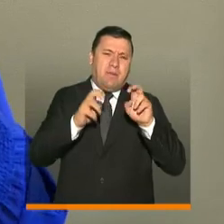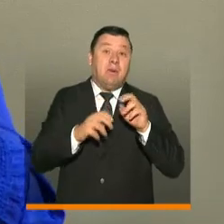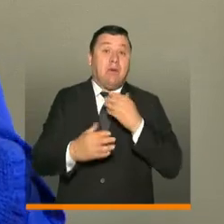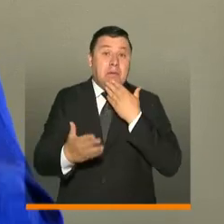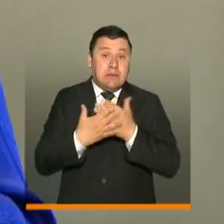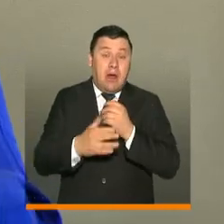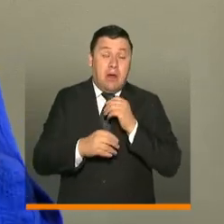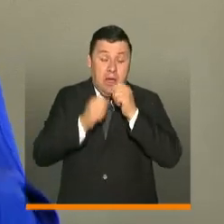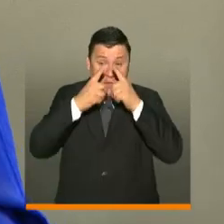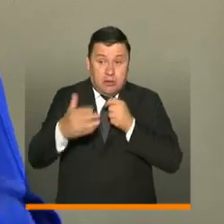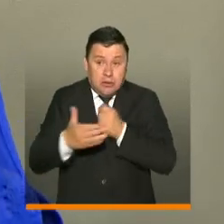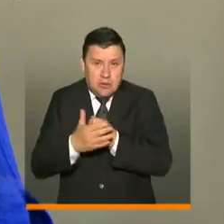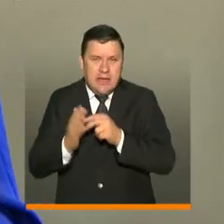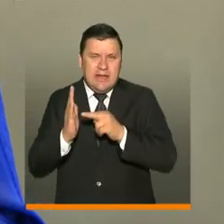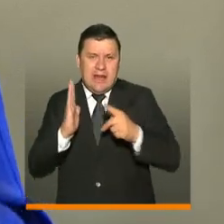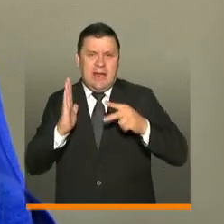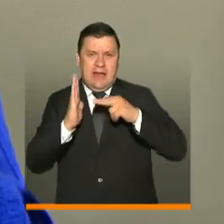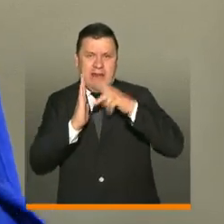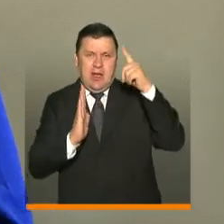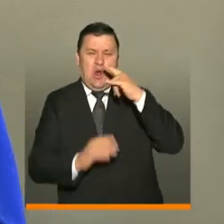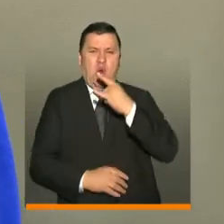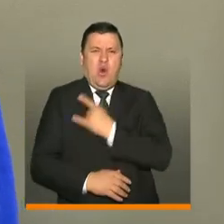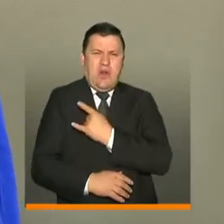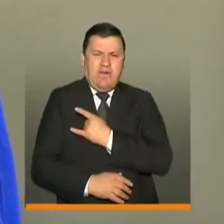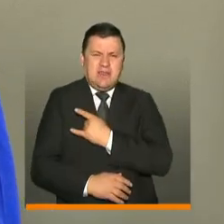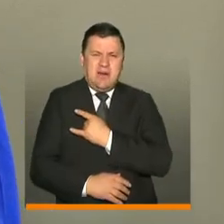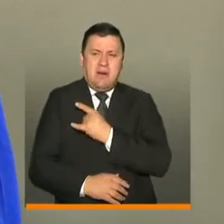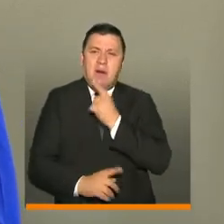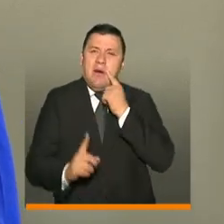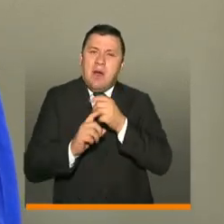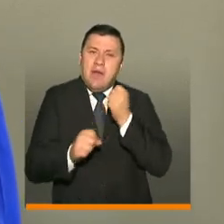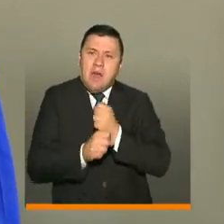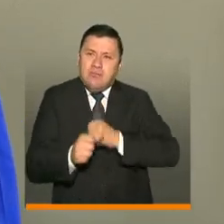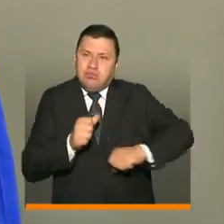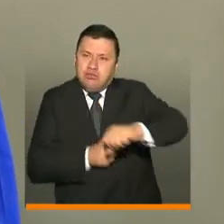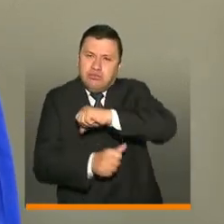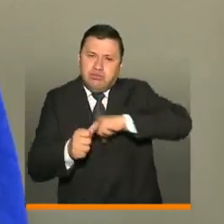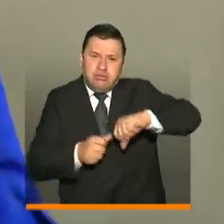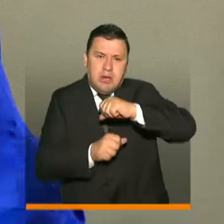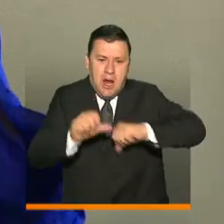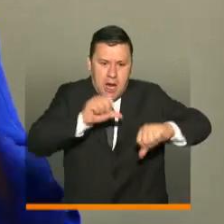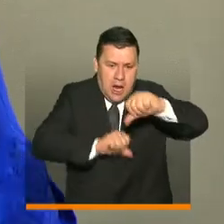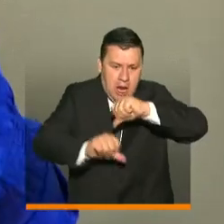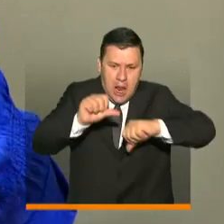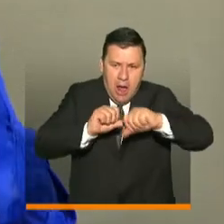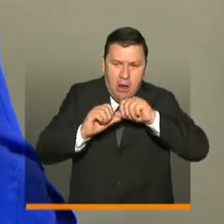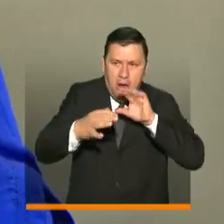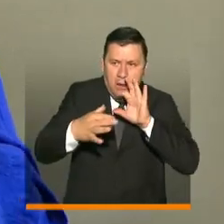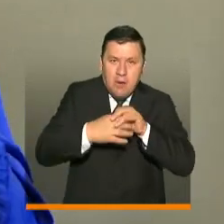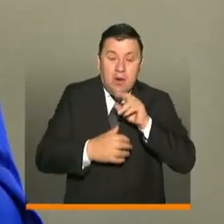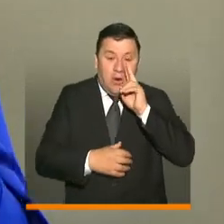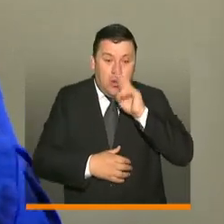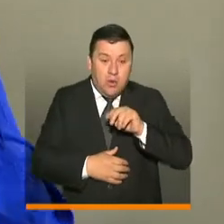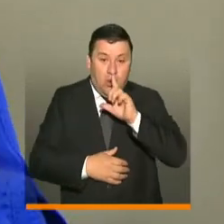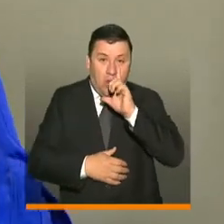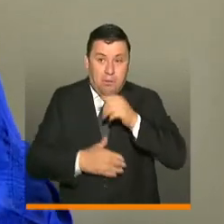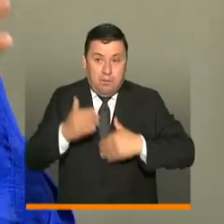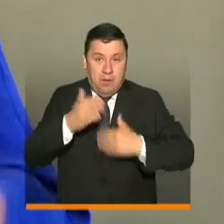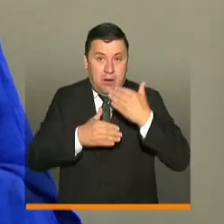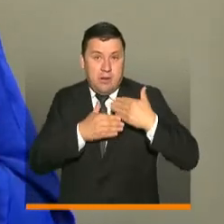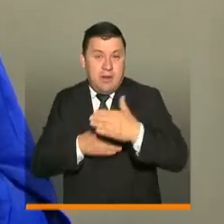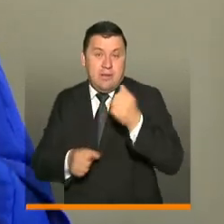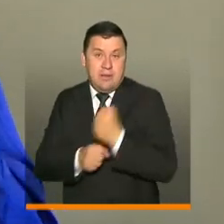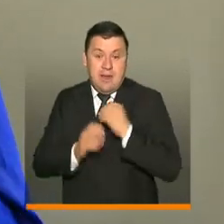asociaciones, institutos técnicos, tecnológicos, universidades y educación para el trabajo para reactivar los laboratorios en estos meses de junio y julio, además